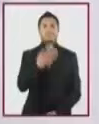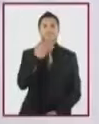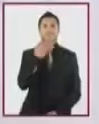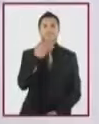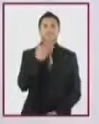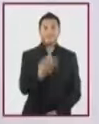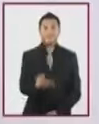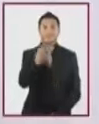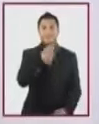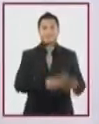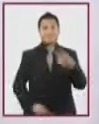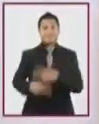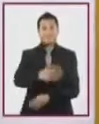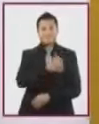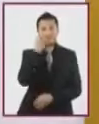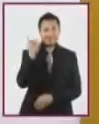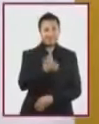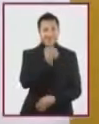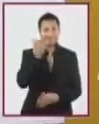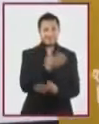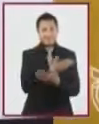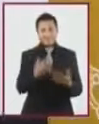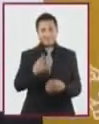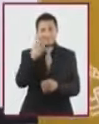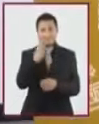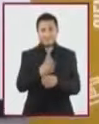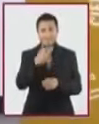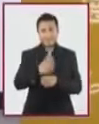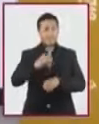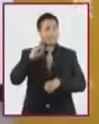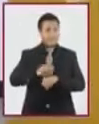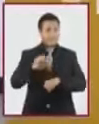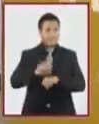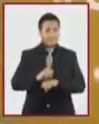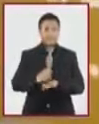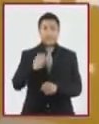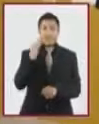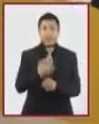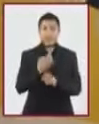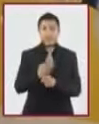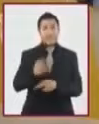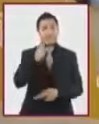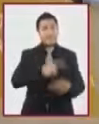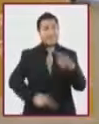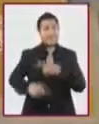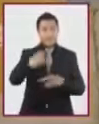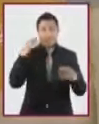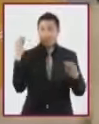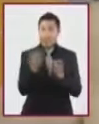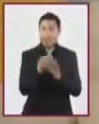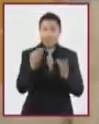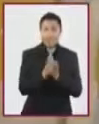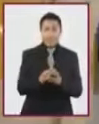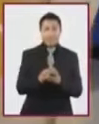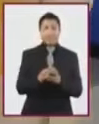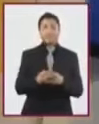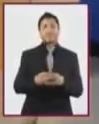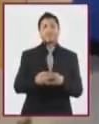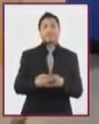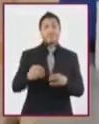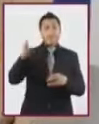Bienvenidas y bienvenidos alumnas y alumnos de segundo grado. Estamos en regreso a clases de la asignatura